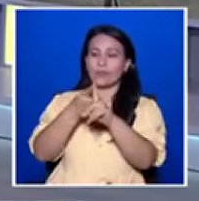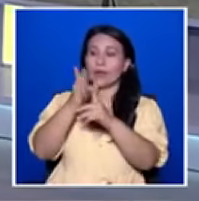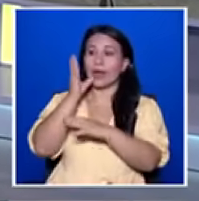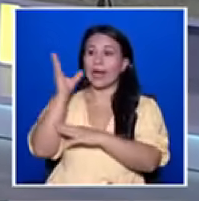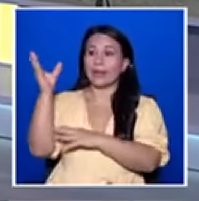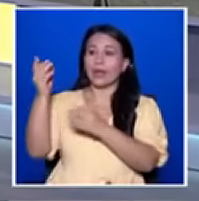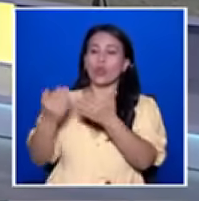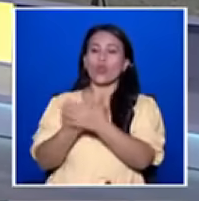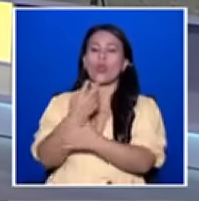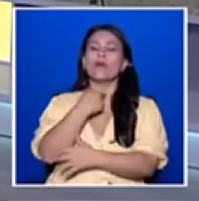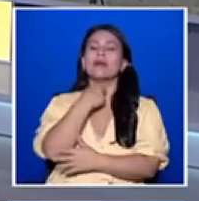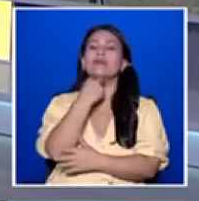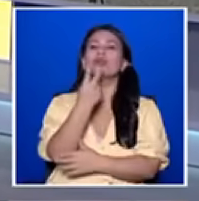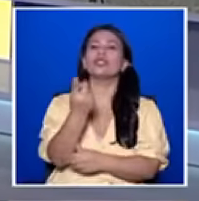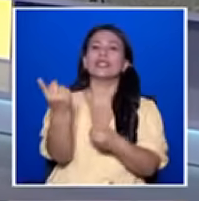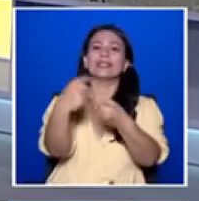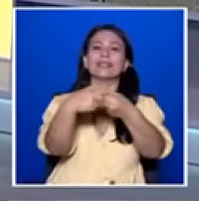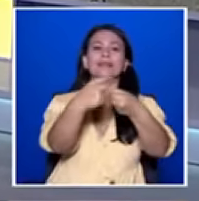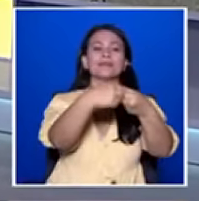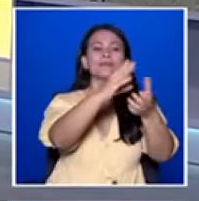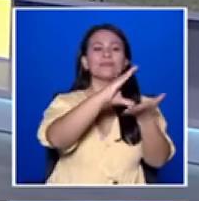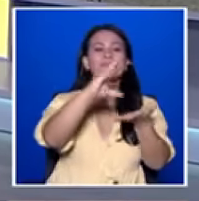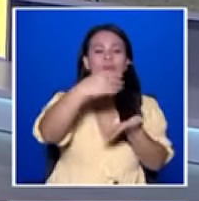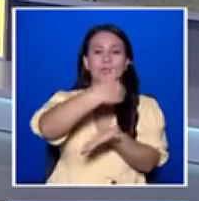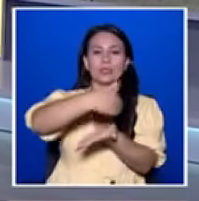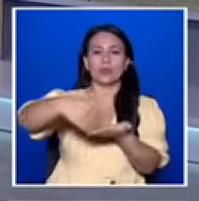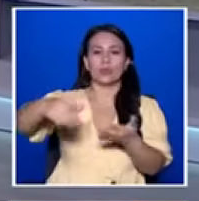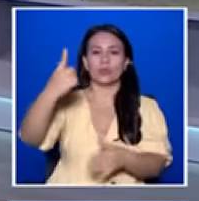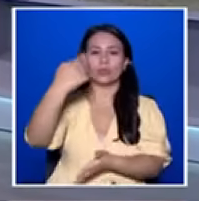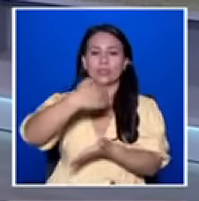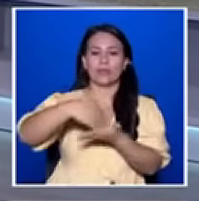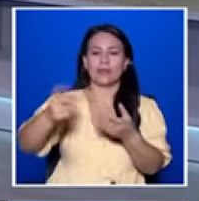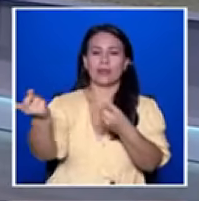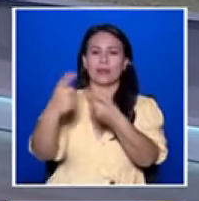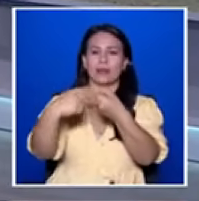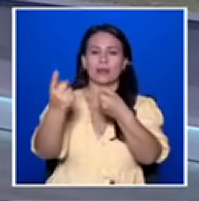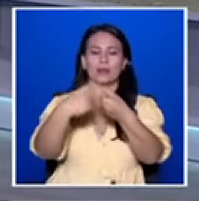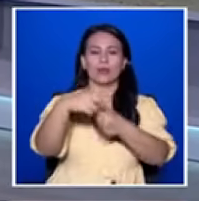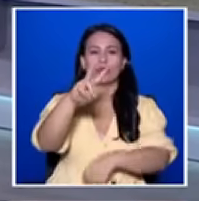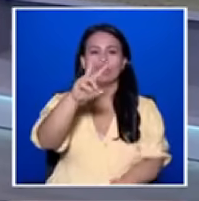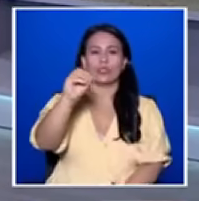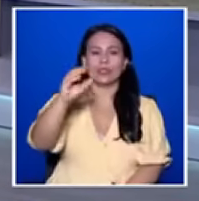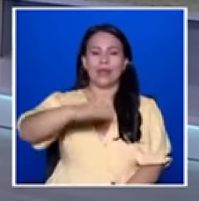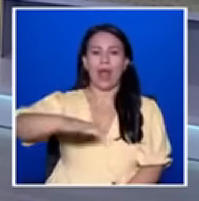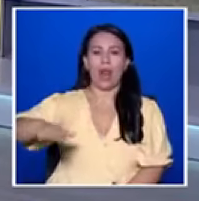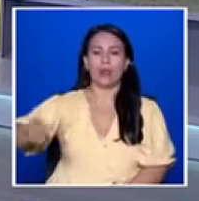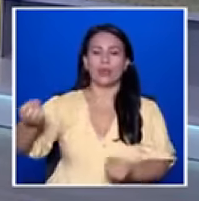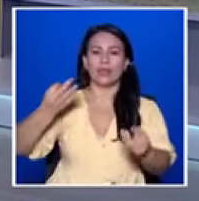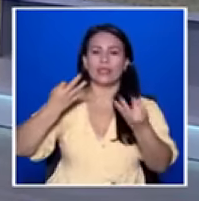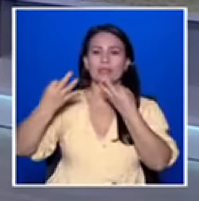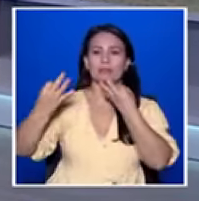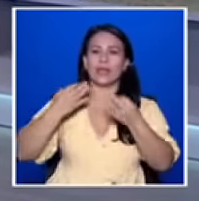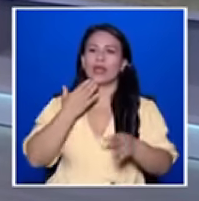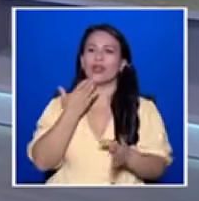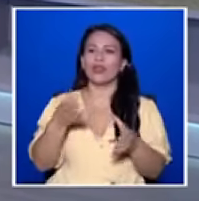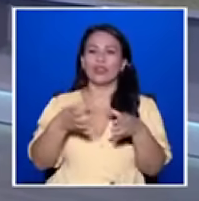denominado Nuevas Voces. Este evento durará una semana y van a participar más de 200 estudiantes, como cuenta María Belén